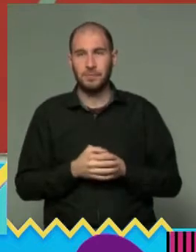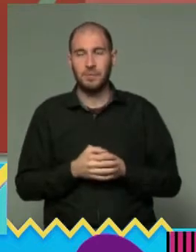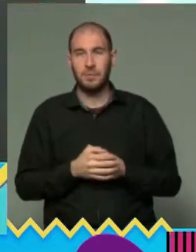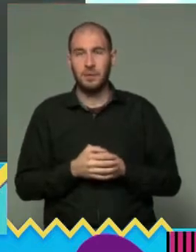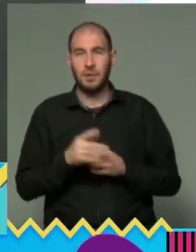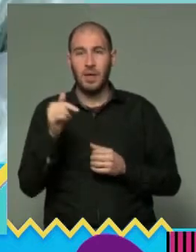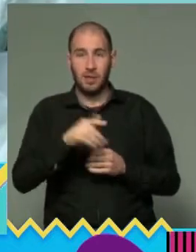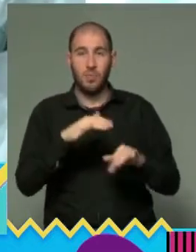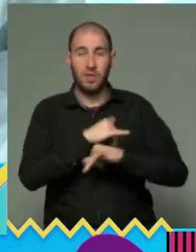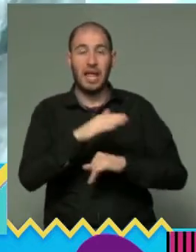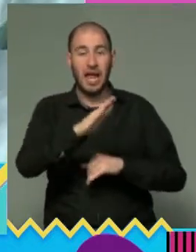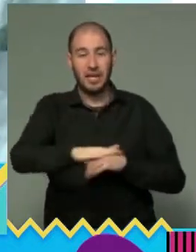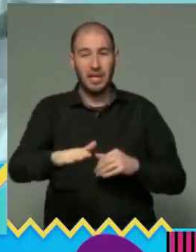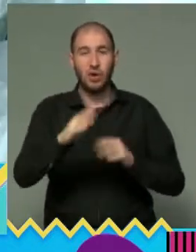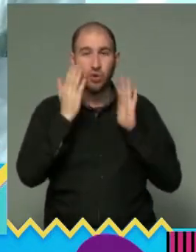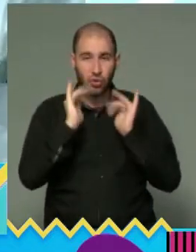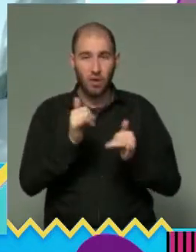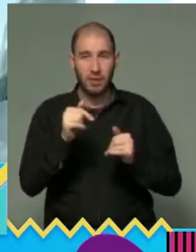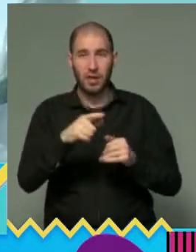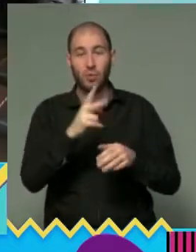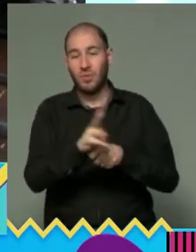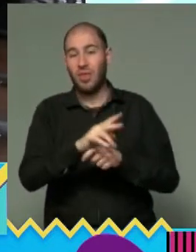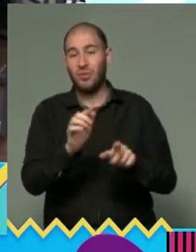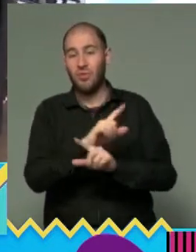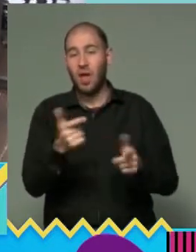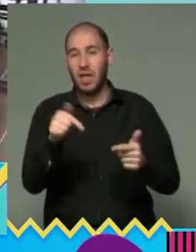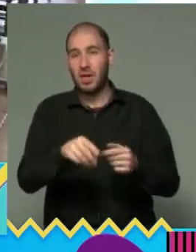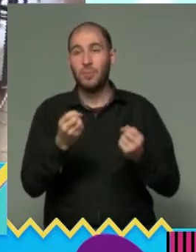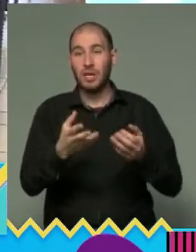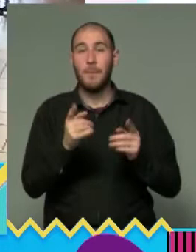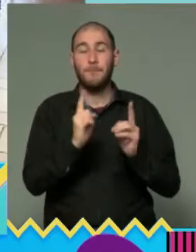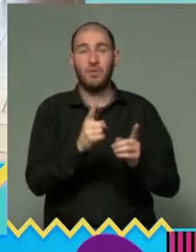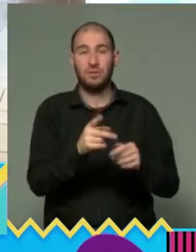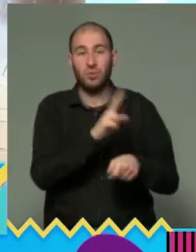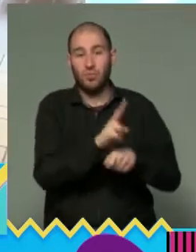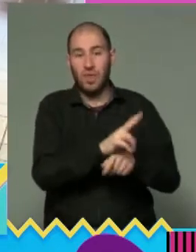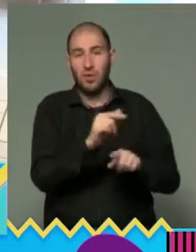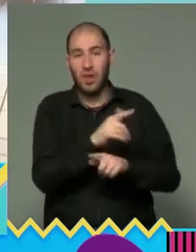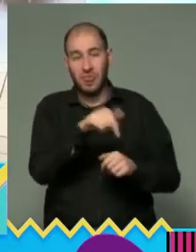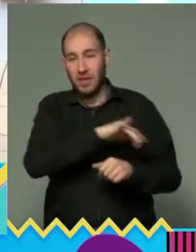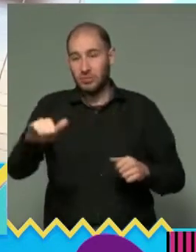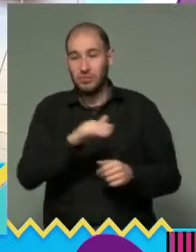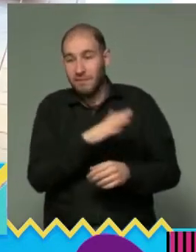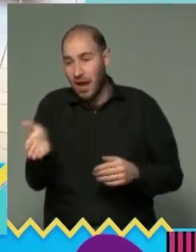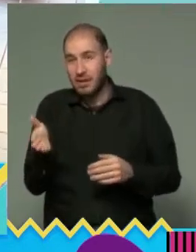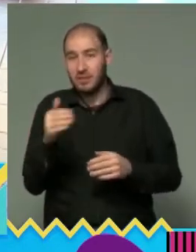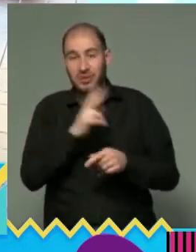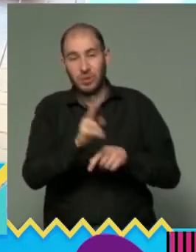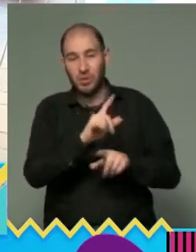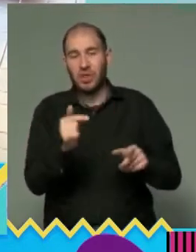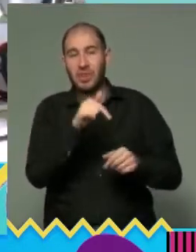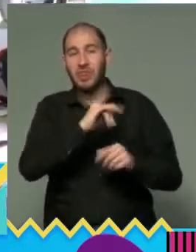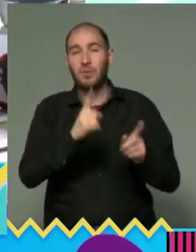Claramente quedó que los niños, niñas y adolescentes quedan desprotegidos en esa situación porque el docente no se lo protege cuando va a denunciar. el docente